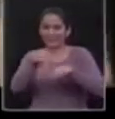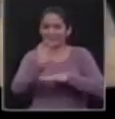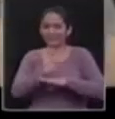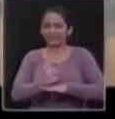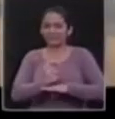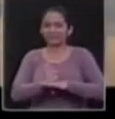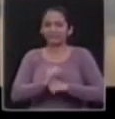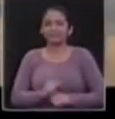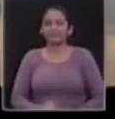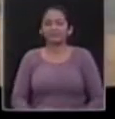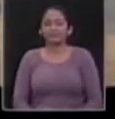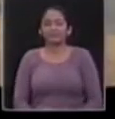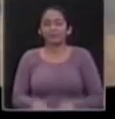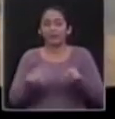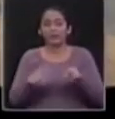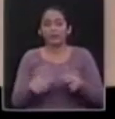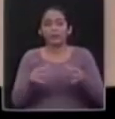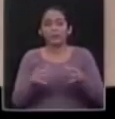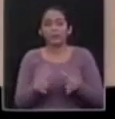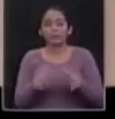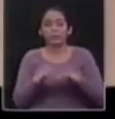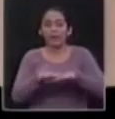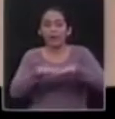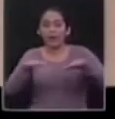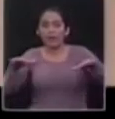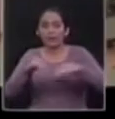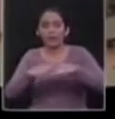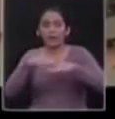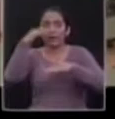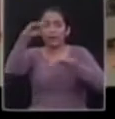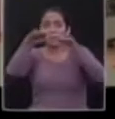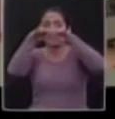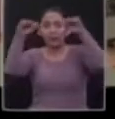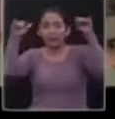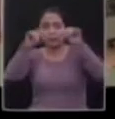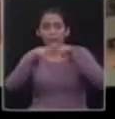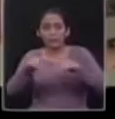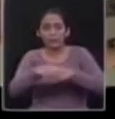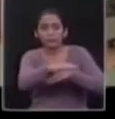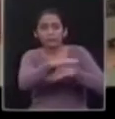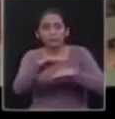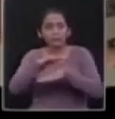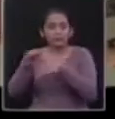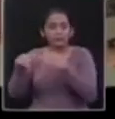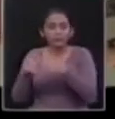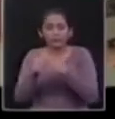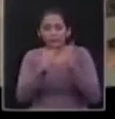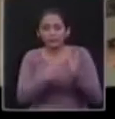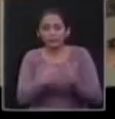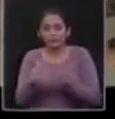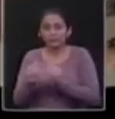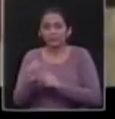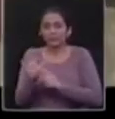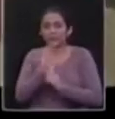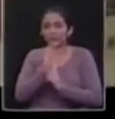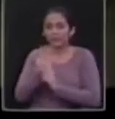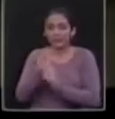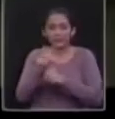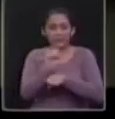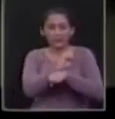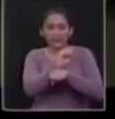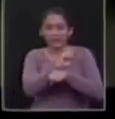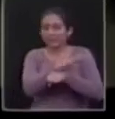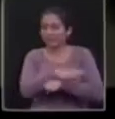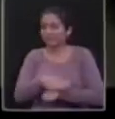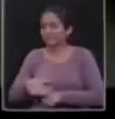muy amplia de exhibición de vehículos, hay rampas. En el área de los salones del centro de ferias, digamos, el recinto